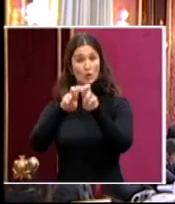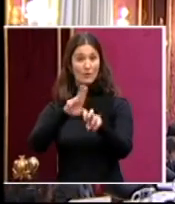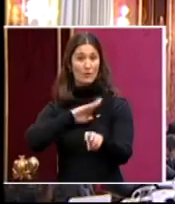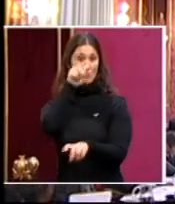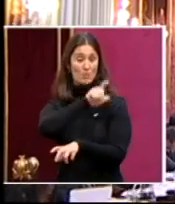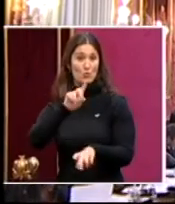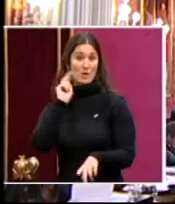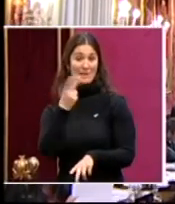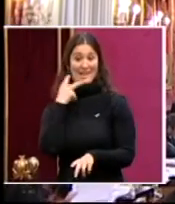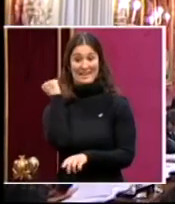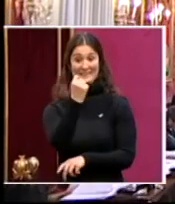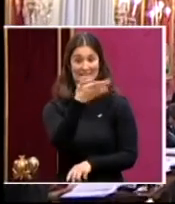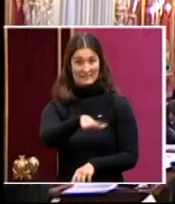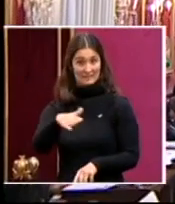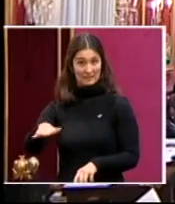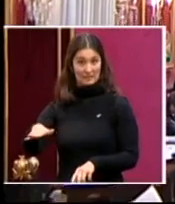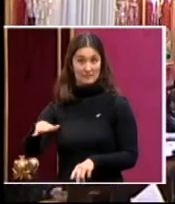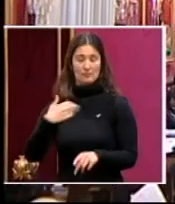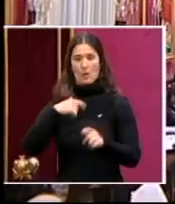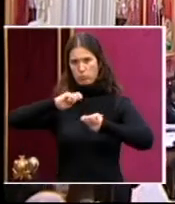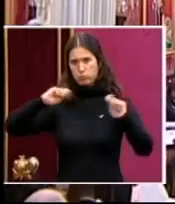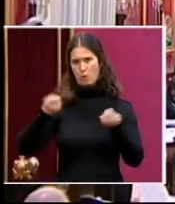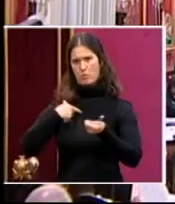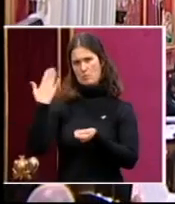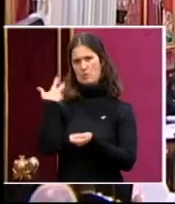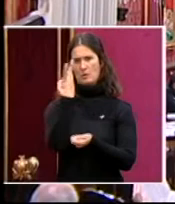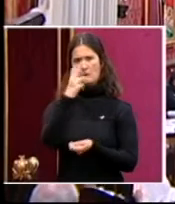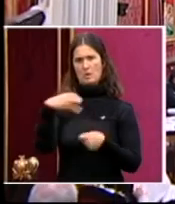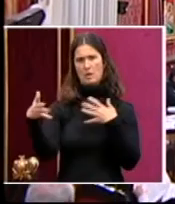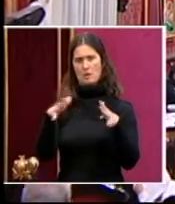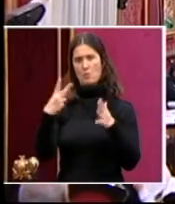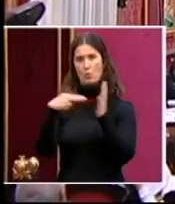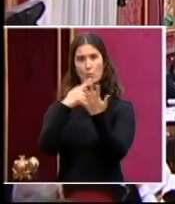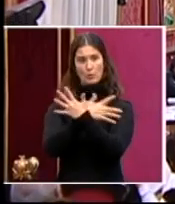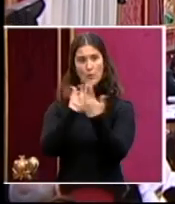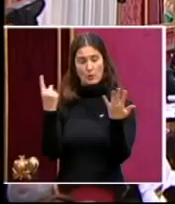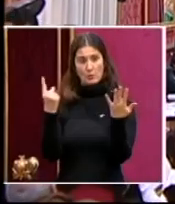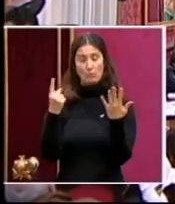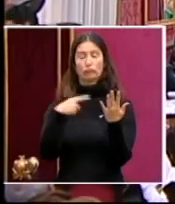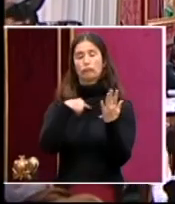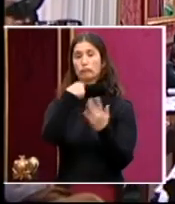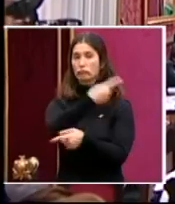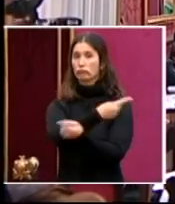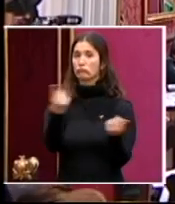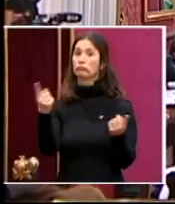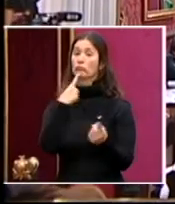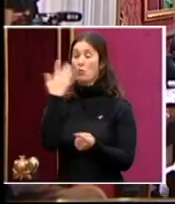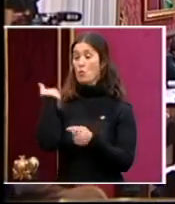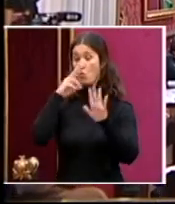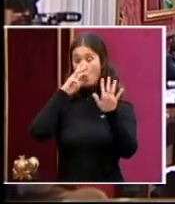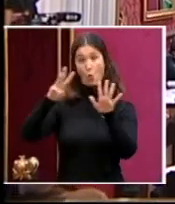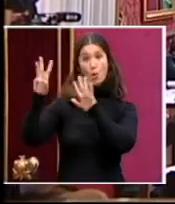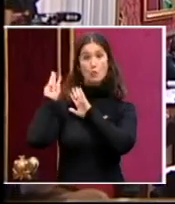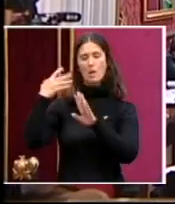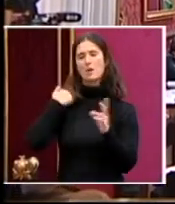Personas Trans Asesinadas, hecho público el pasado 30 de marzo del 2016, indicaba que en los últimos 8 años se